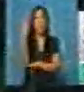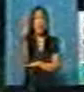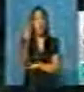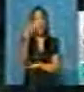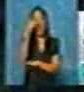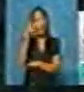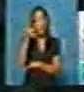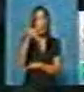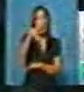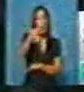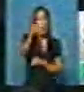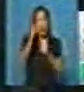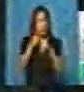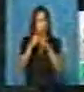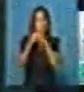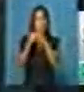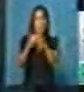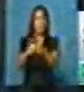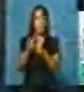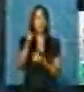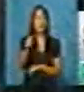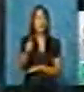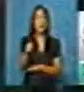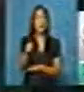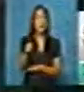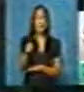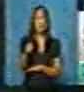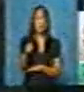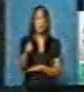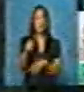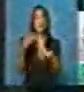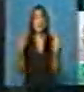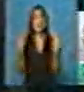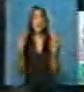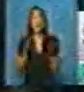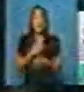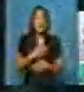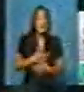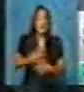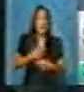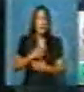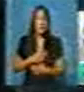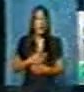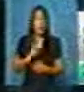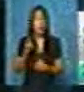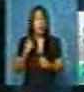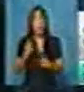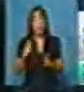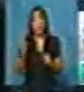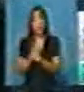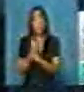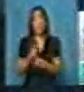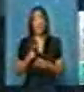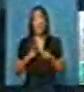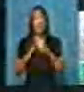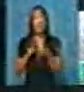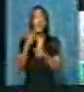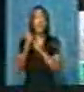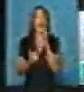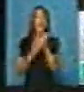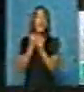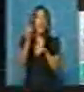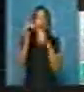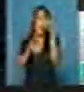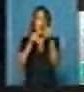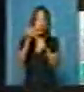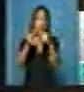ser un acompañamiento que se podía sentir, pero uno no podía decir nada hasta que no lleguen las urnas. Por eso